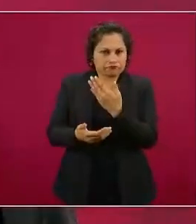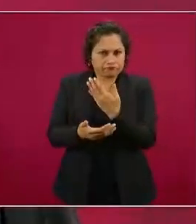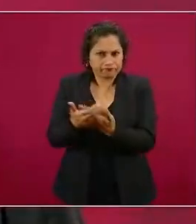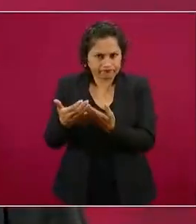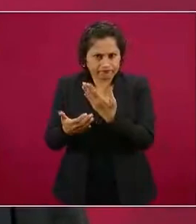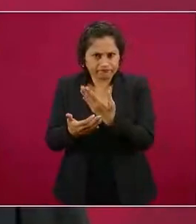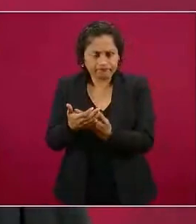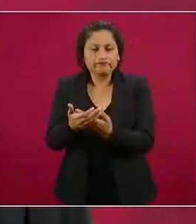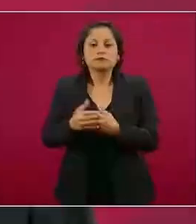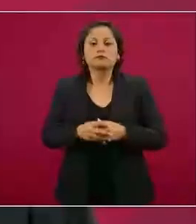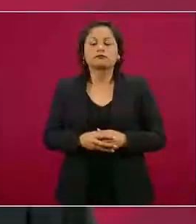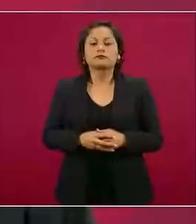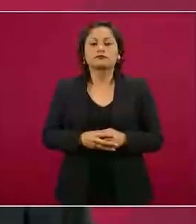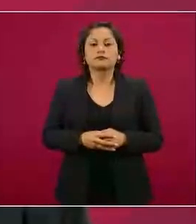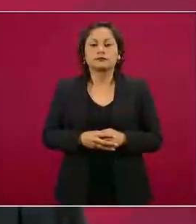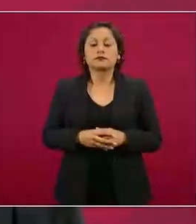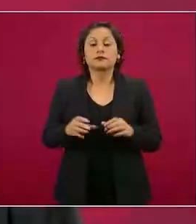se haya convertido,